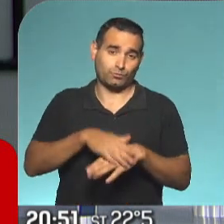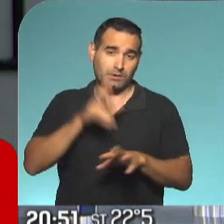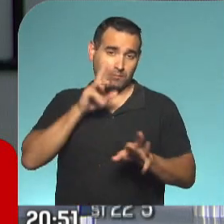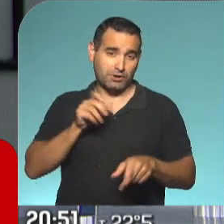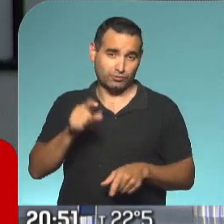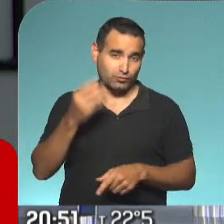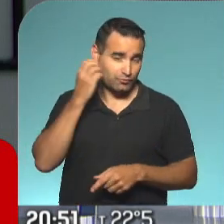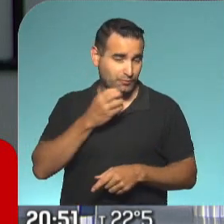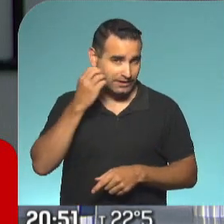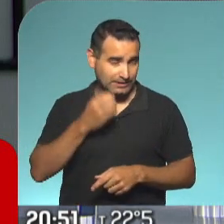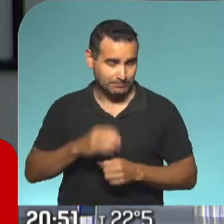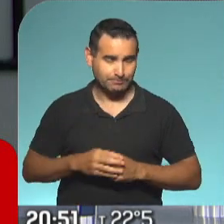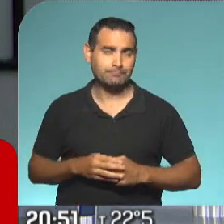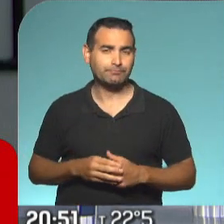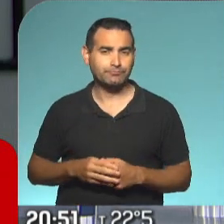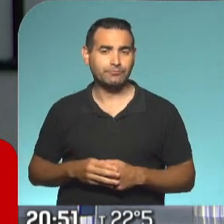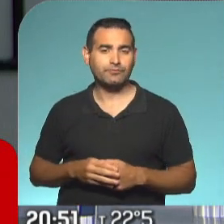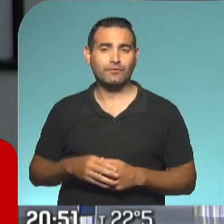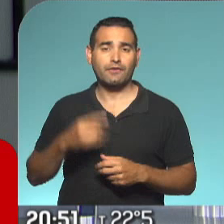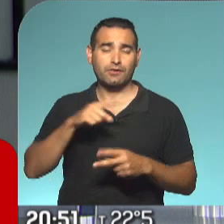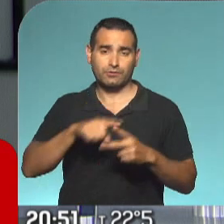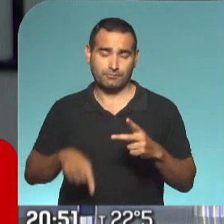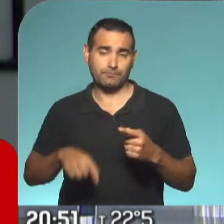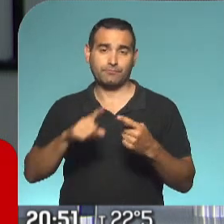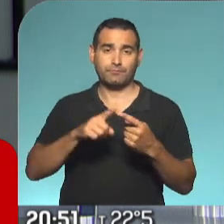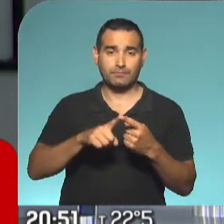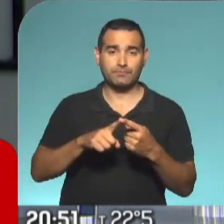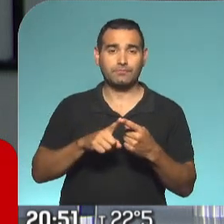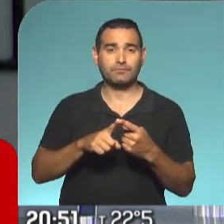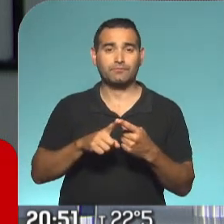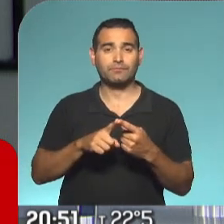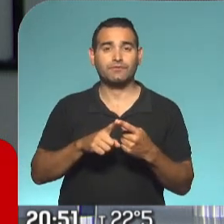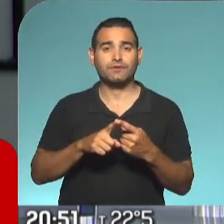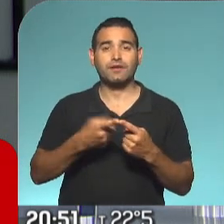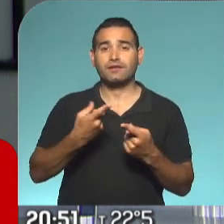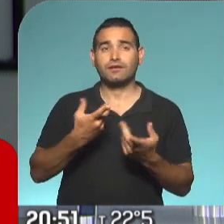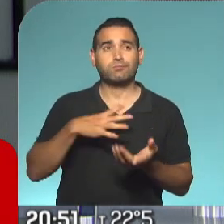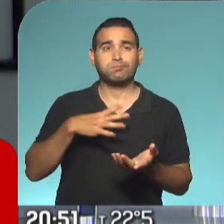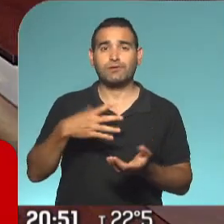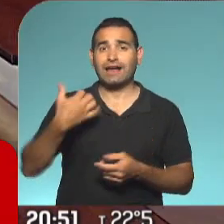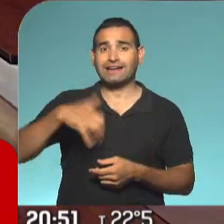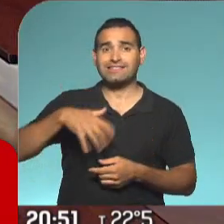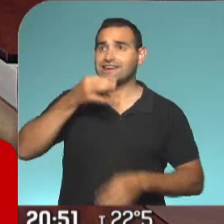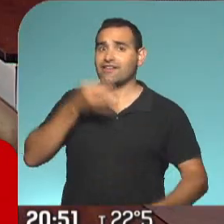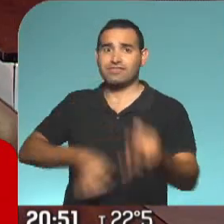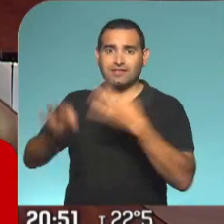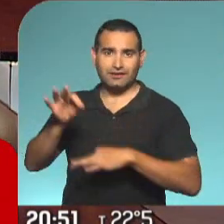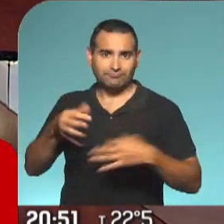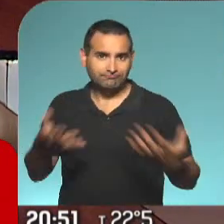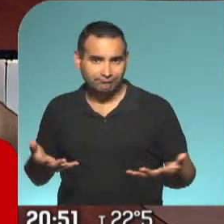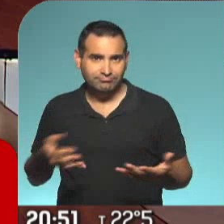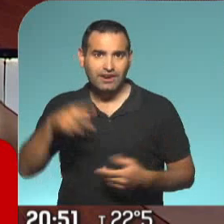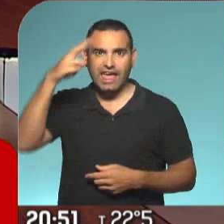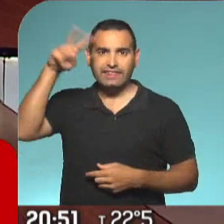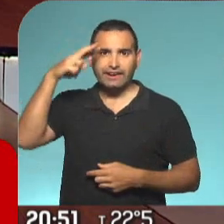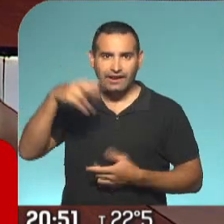la lectura que había sobre esa política eran dos. Una que decía lo que vos acabas de decir: se está vendiendo el país, nos estamos entregando a las